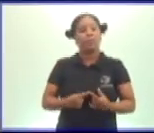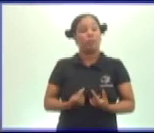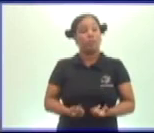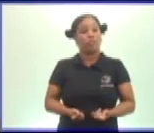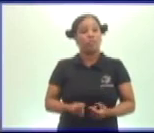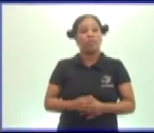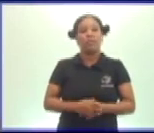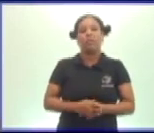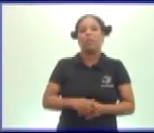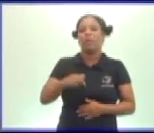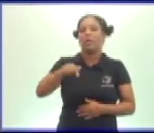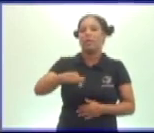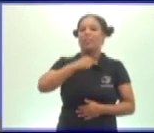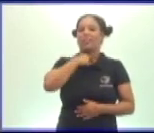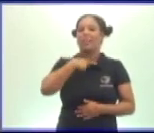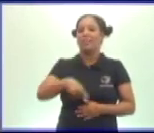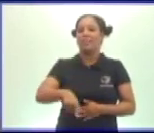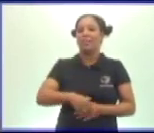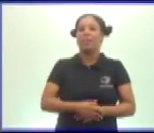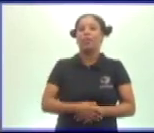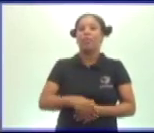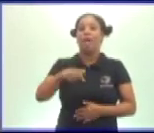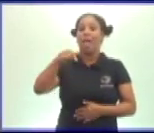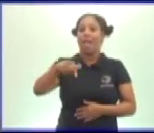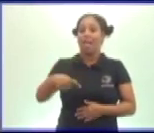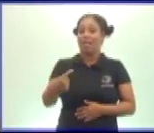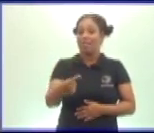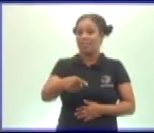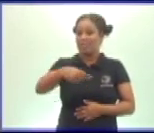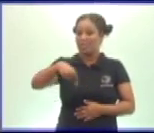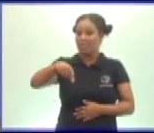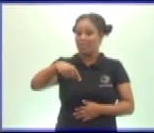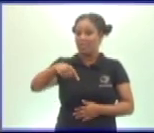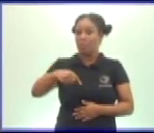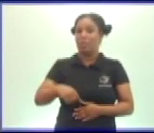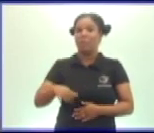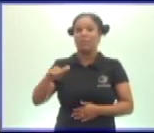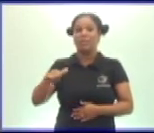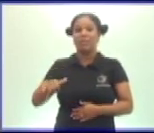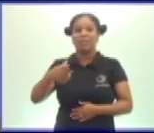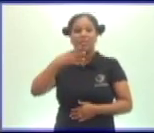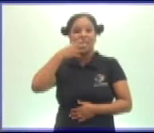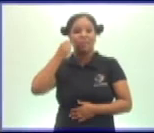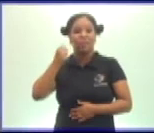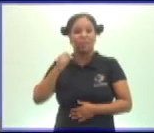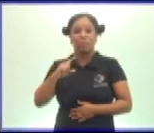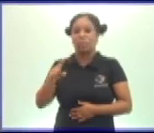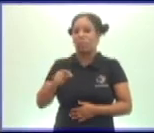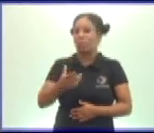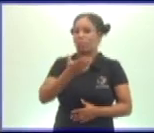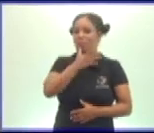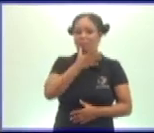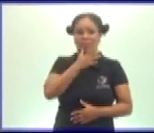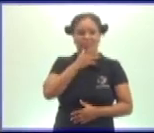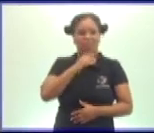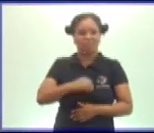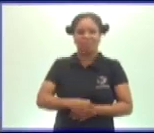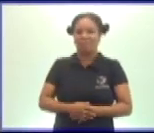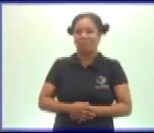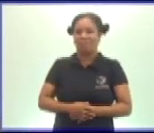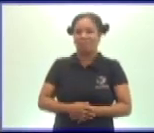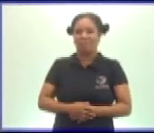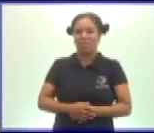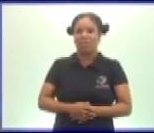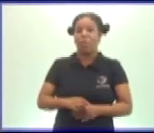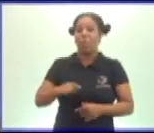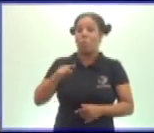que en este caso, este disolvente y este soluto no tienen naturaleza semejante. Uno es